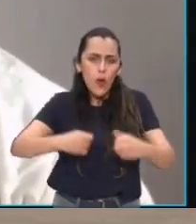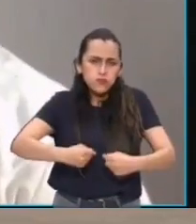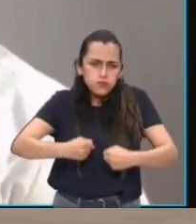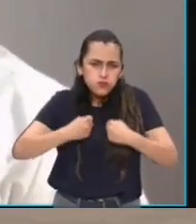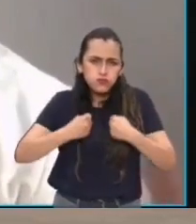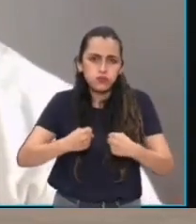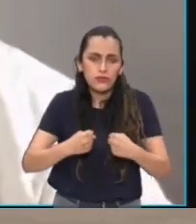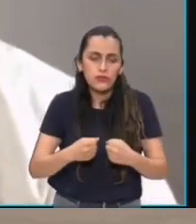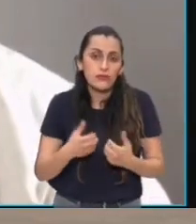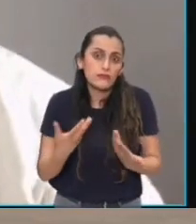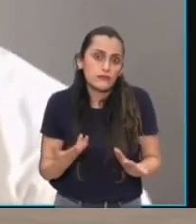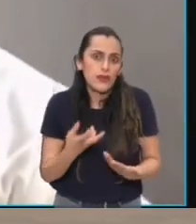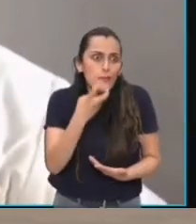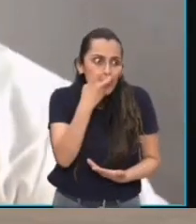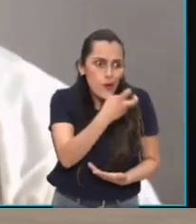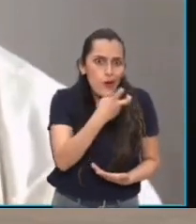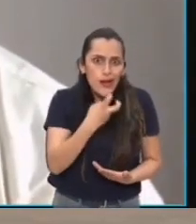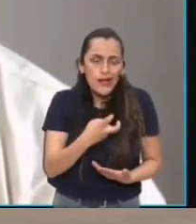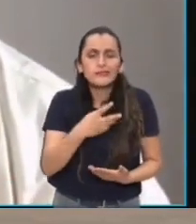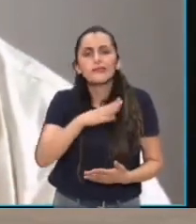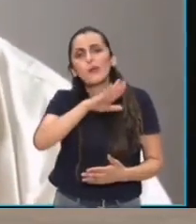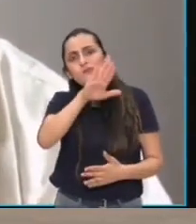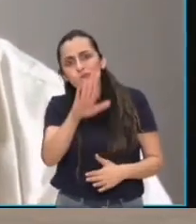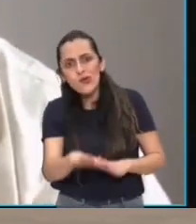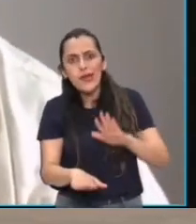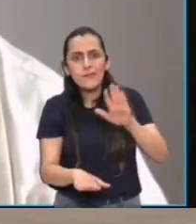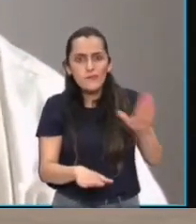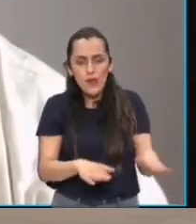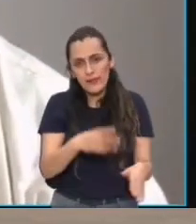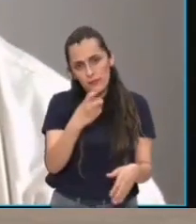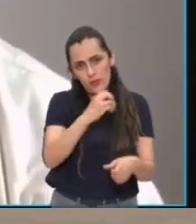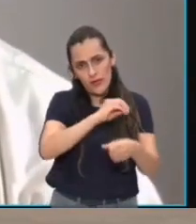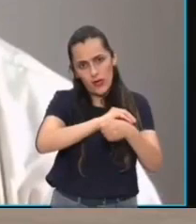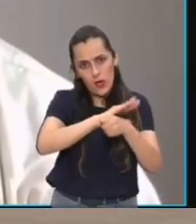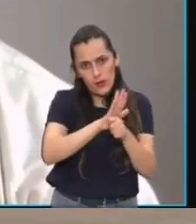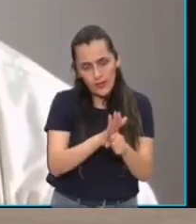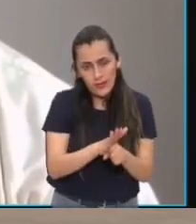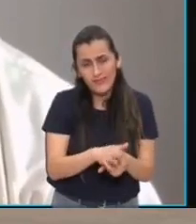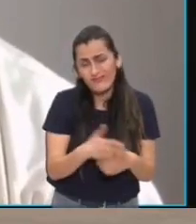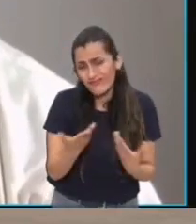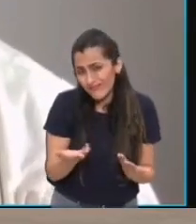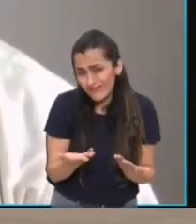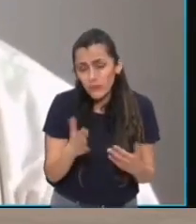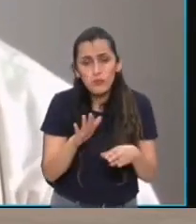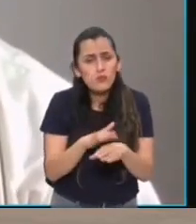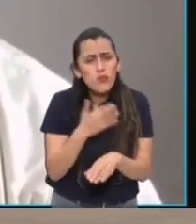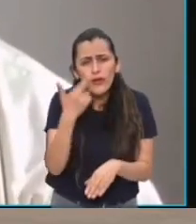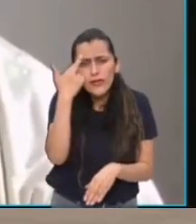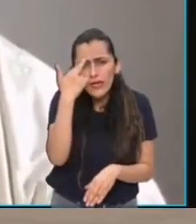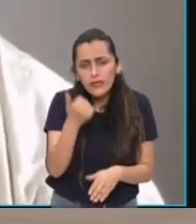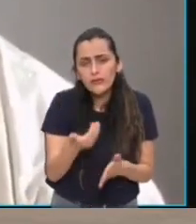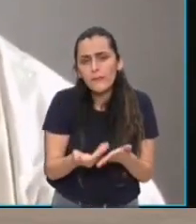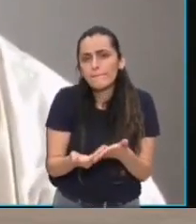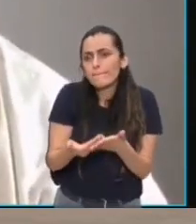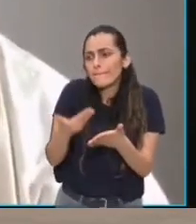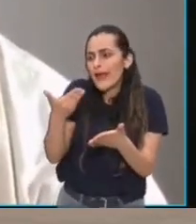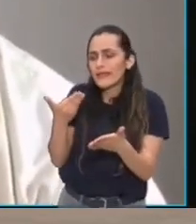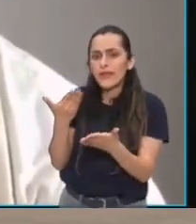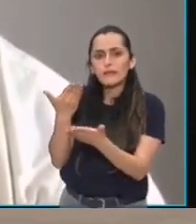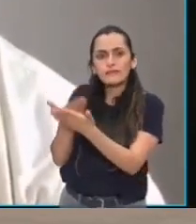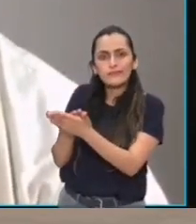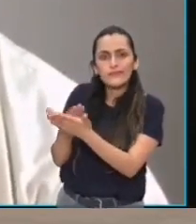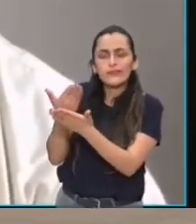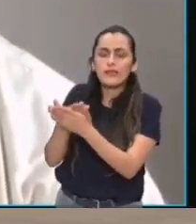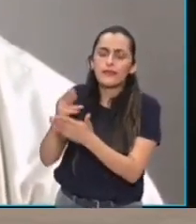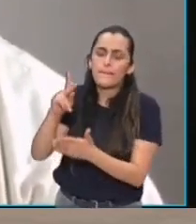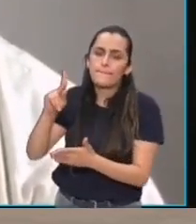que condicionan la mortalidad, la gravedad en la pandemia. Y esto viene por pésimas políticas públicas de salud del PRI,